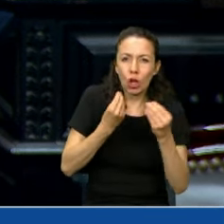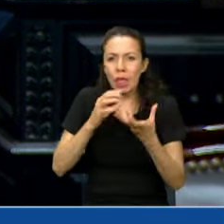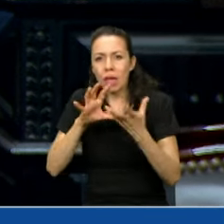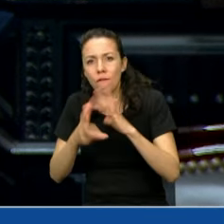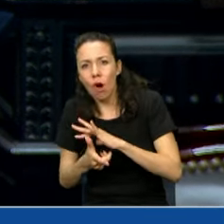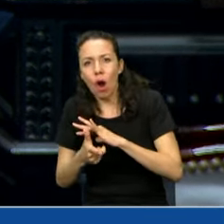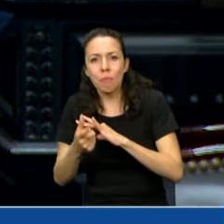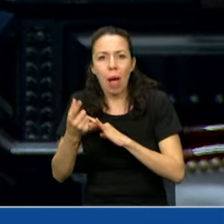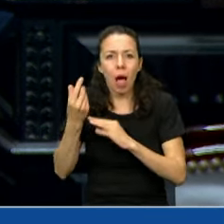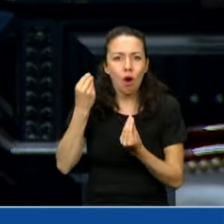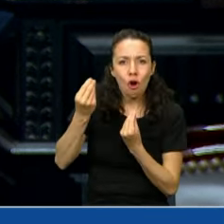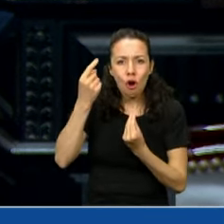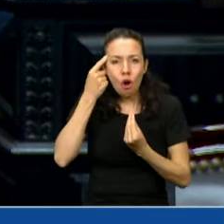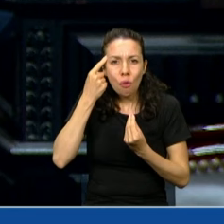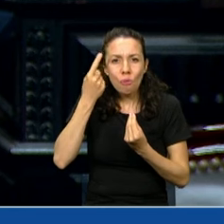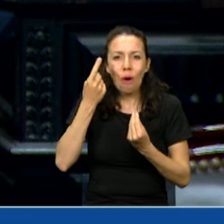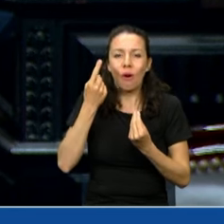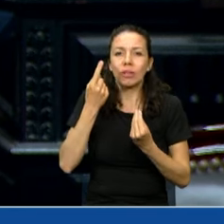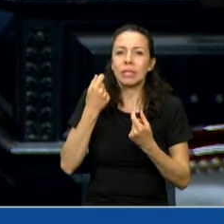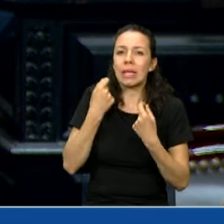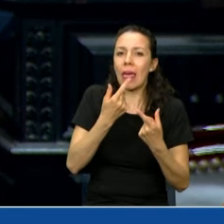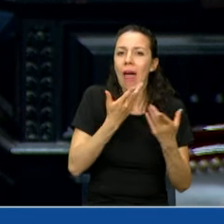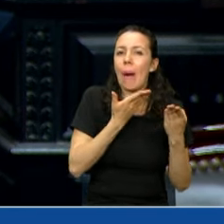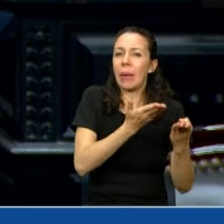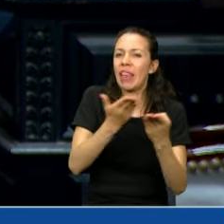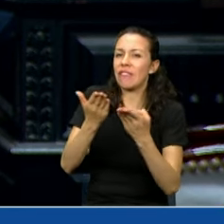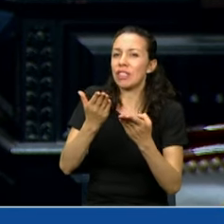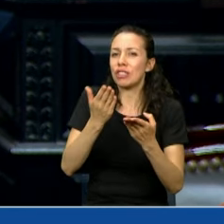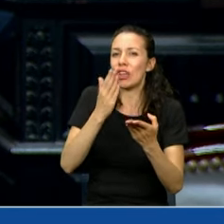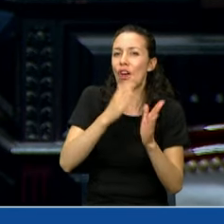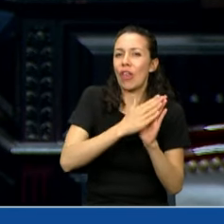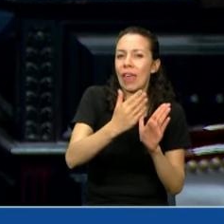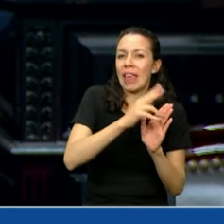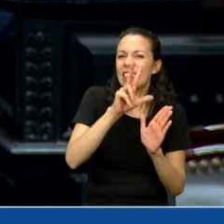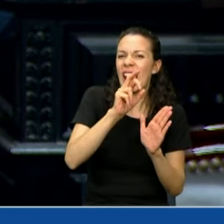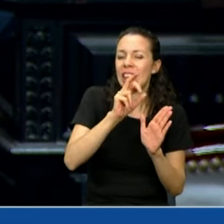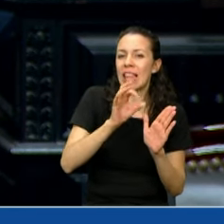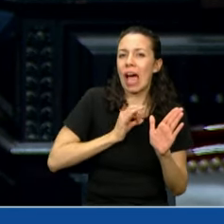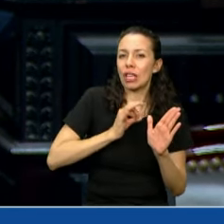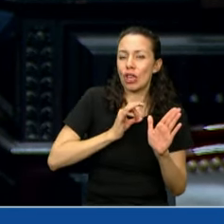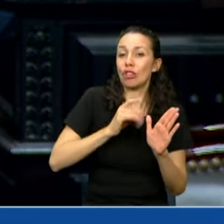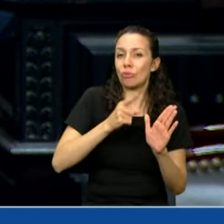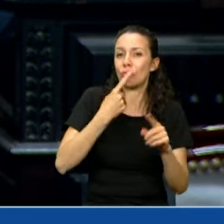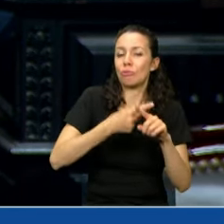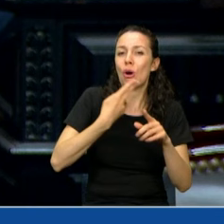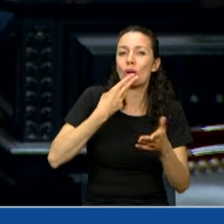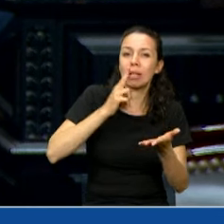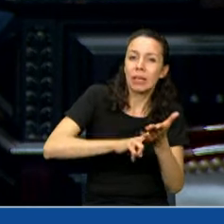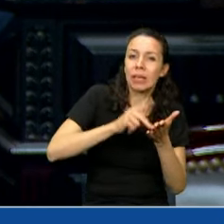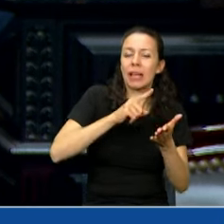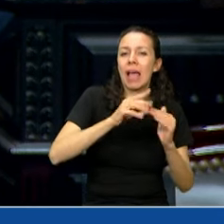qué criterio da iici del régimen de los 30 años con esta estabilidad tributaria cambiaria Y